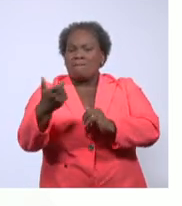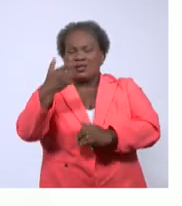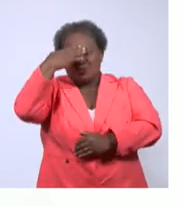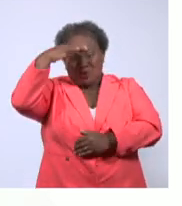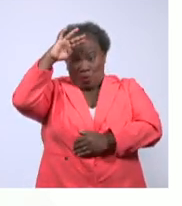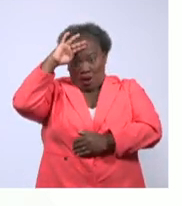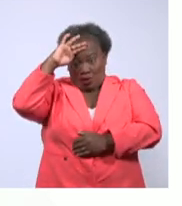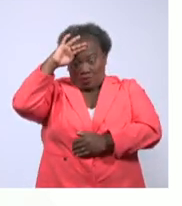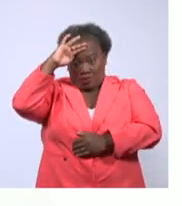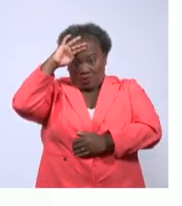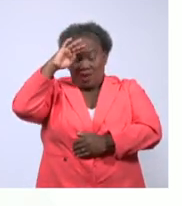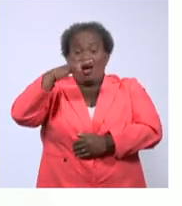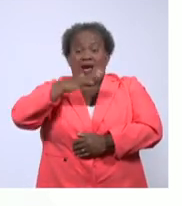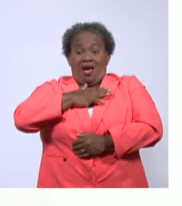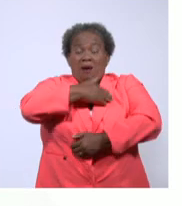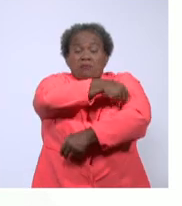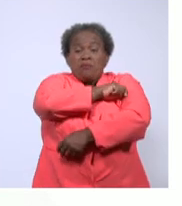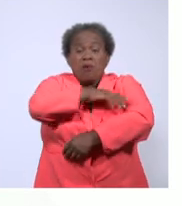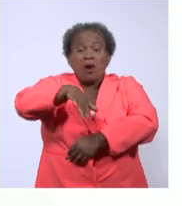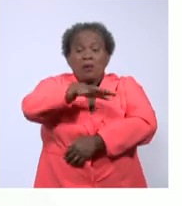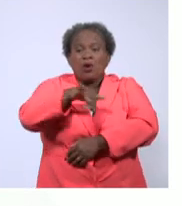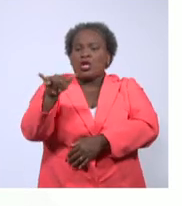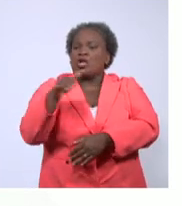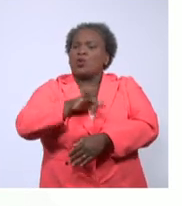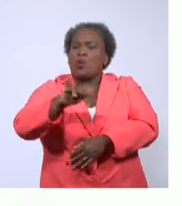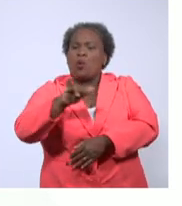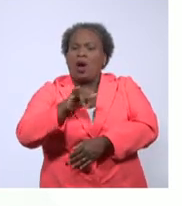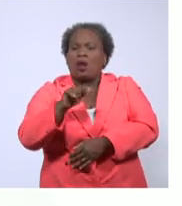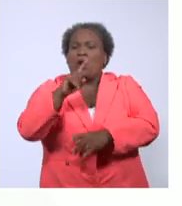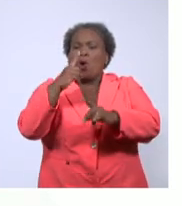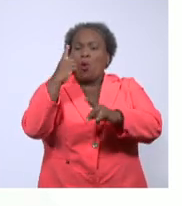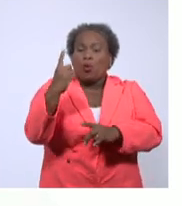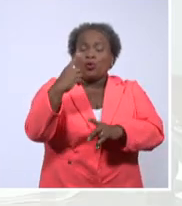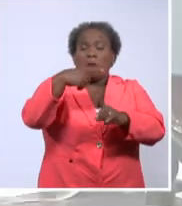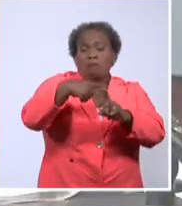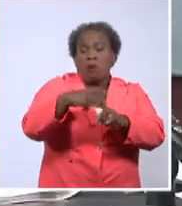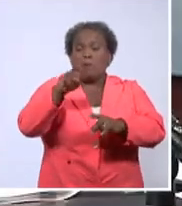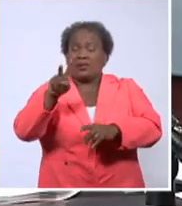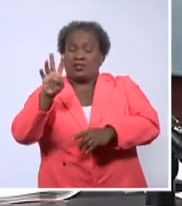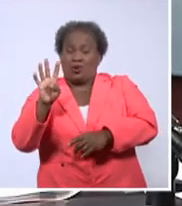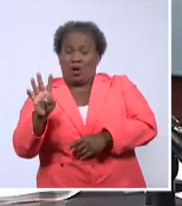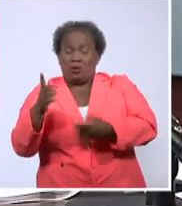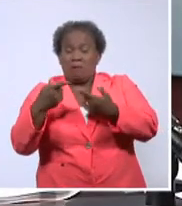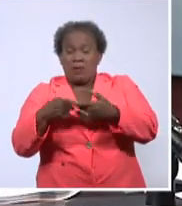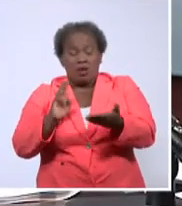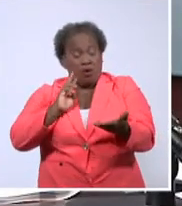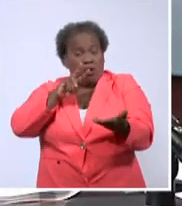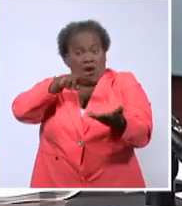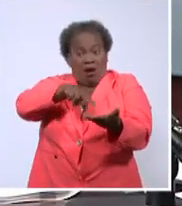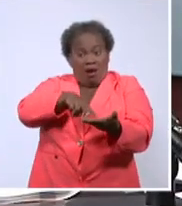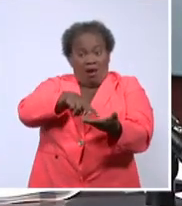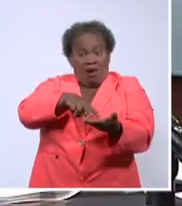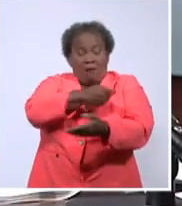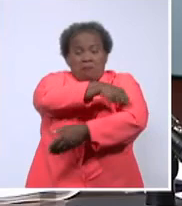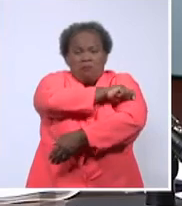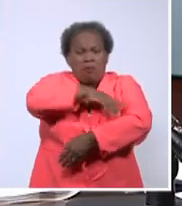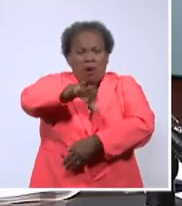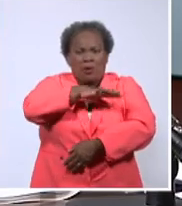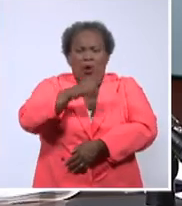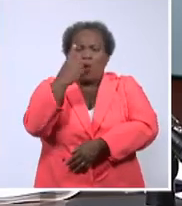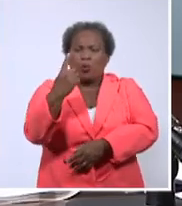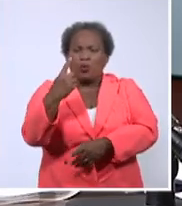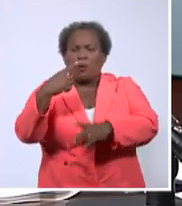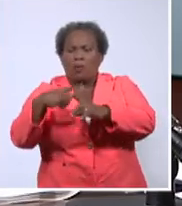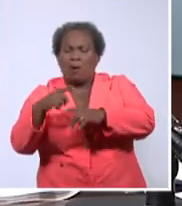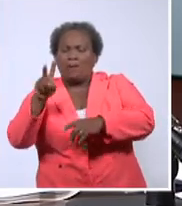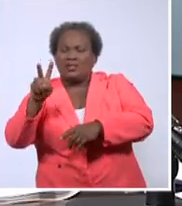sector de la población se queda 1 por 24. Lo que pasa es que los referentes que la población tiene es 1 por 24 CUC con